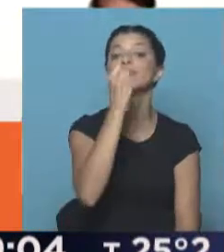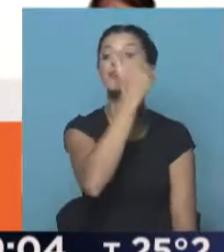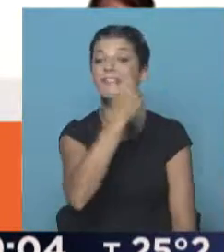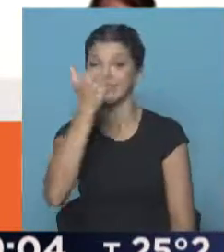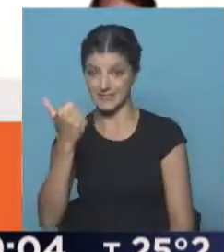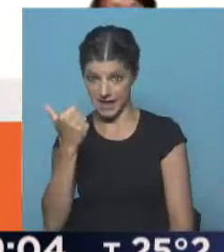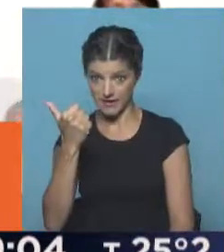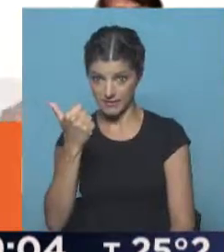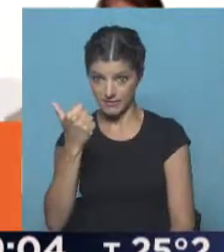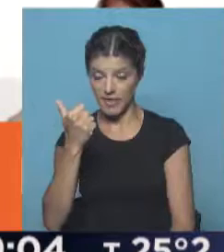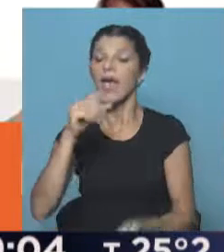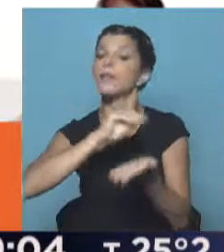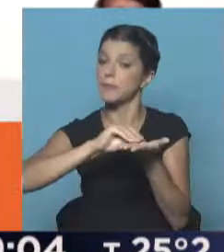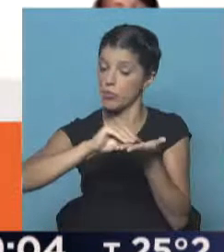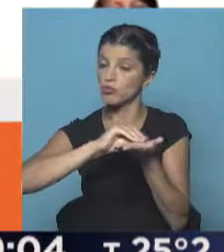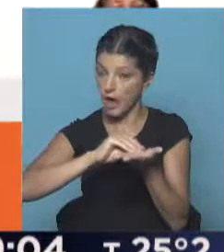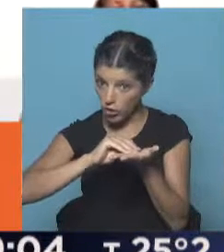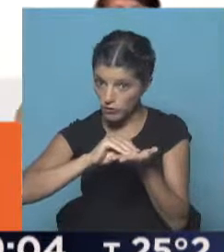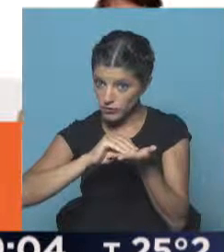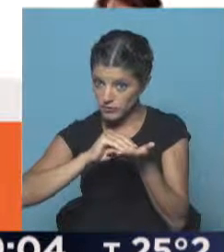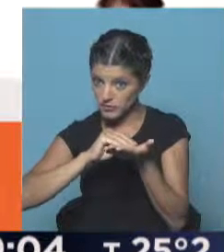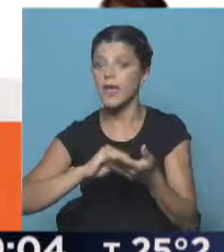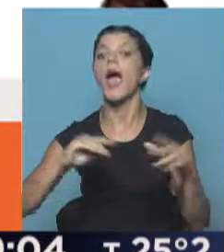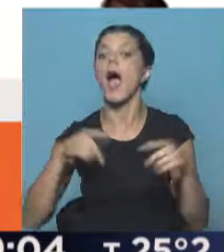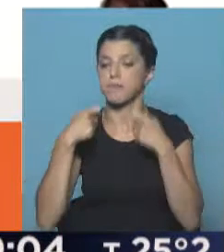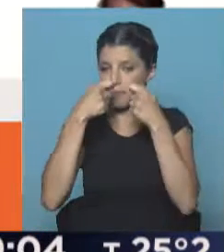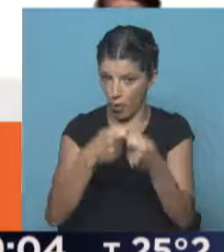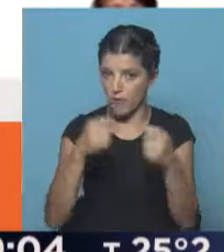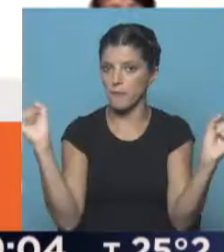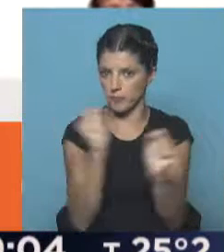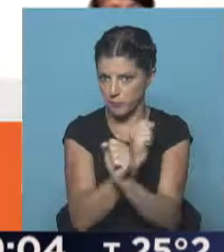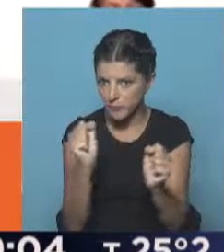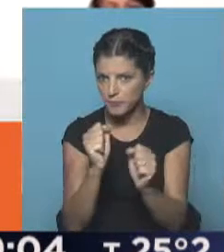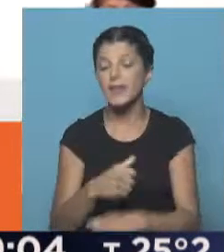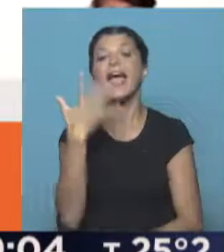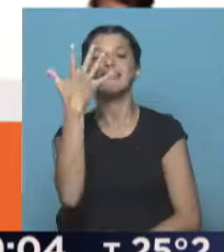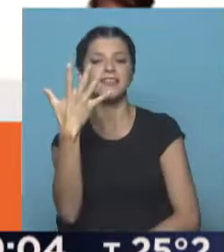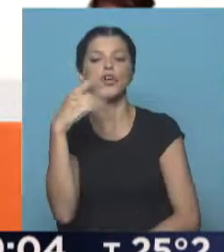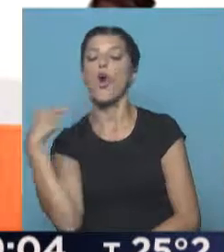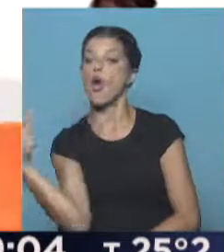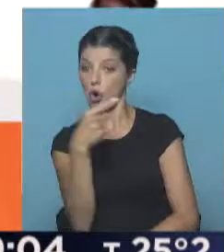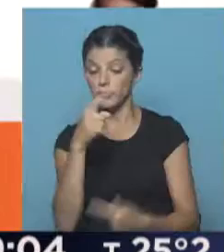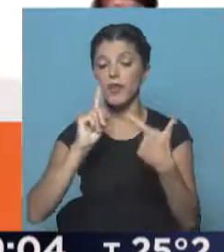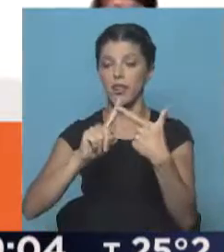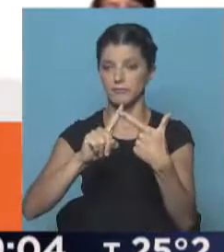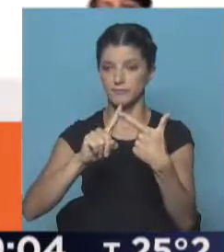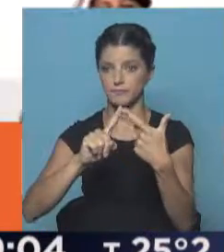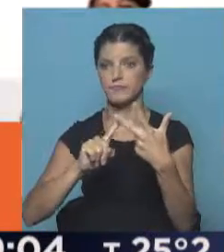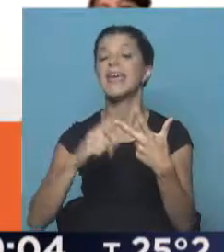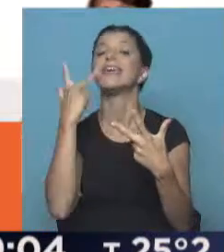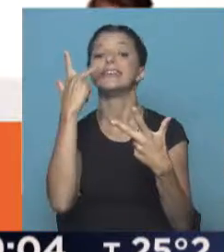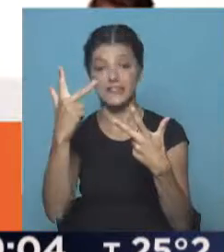166 señores diputados votaron afirmativamente, 5 negativamente y